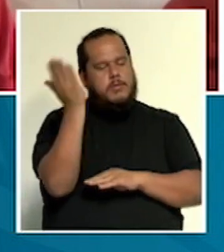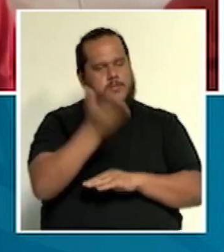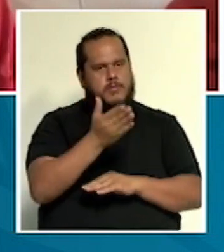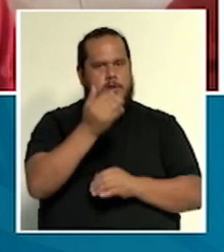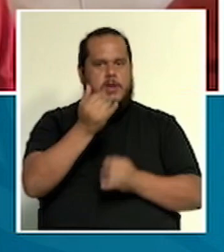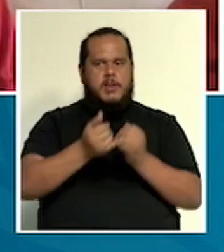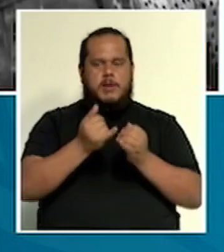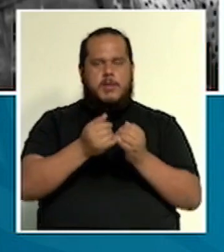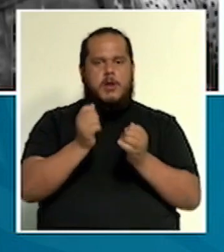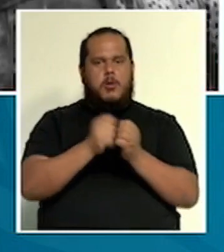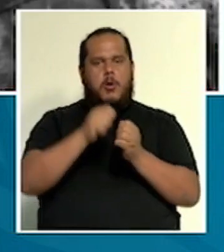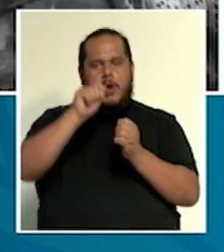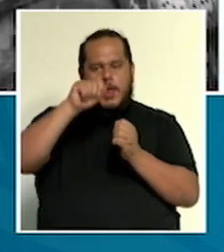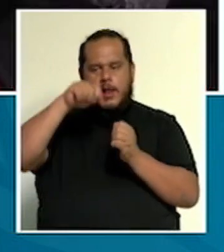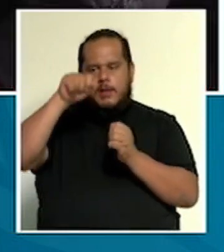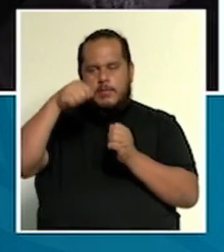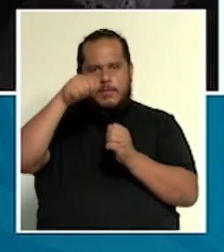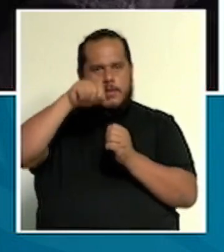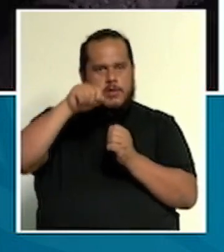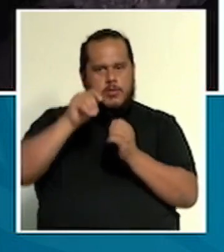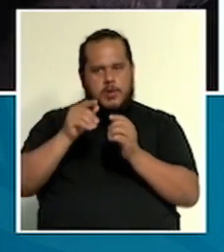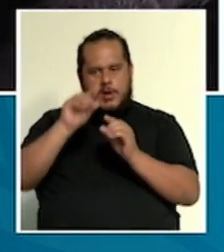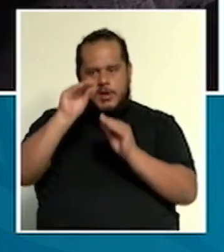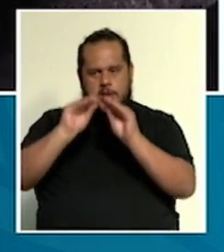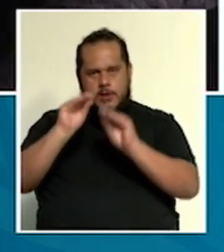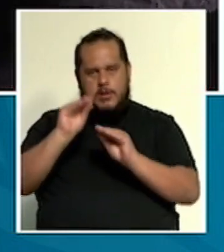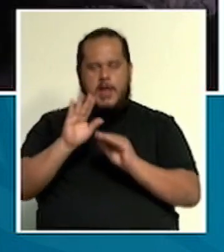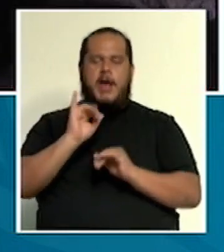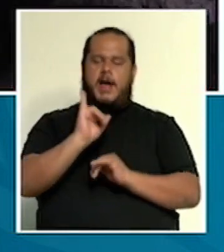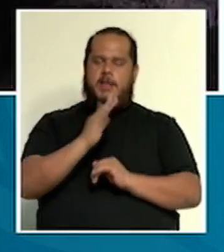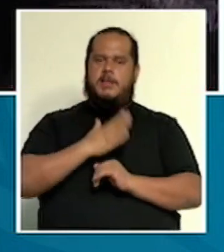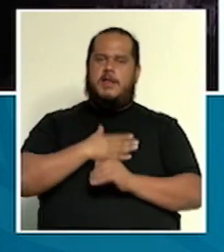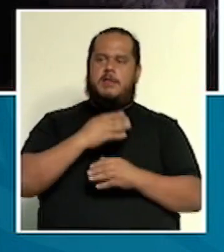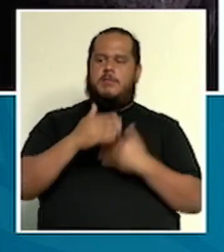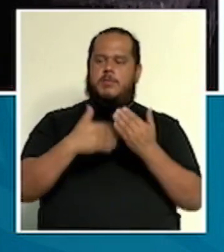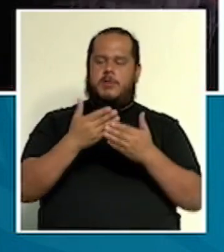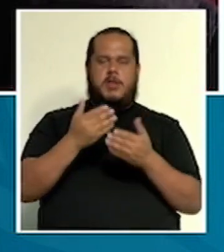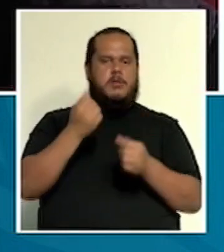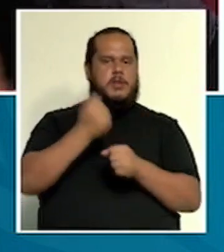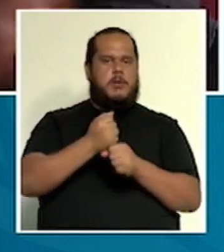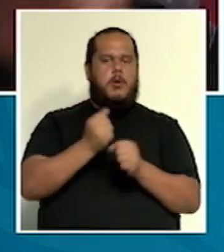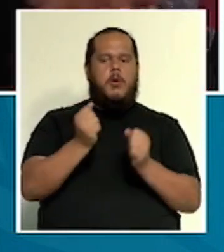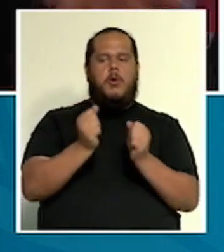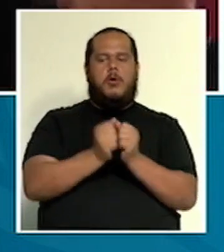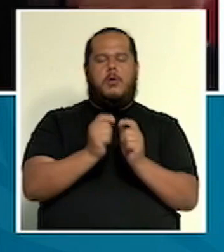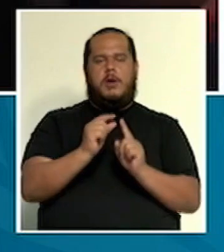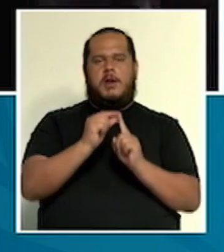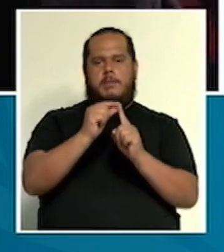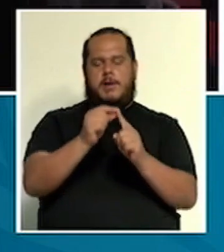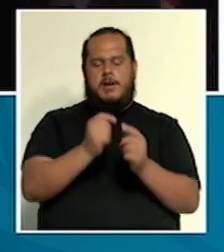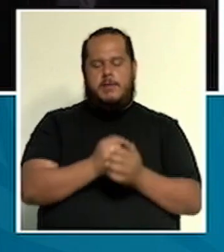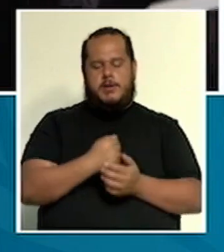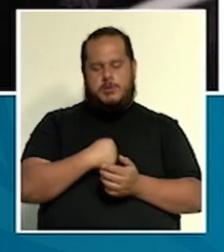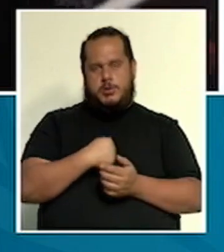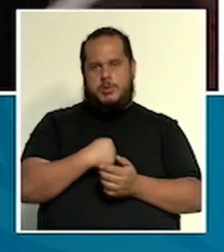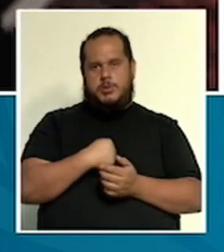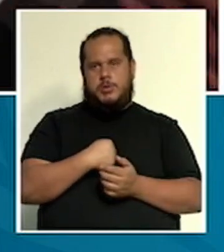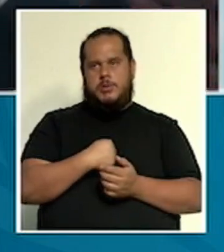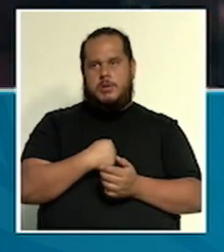prácticamente con el bisturí. Así es mi proceso de trabajo con la palabra. Yo